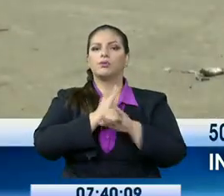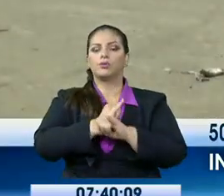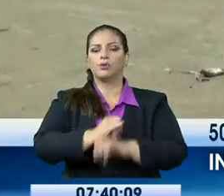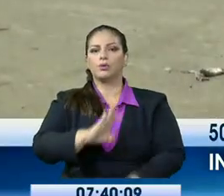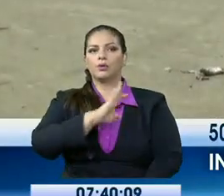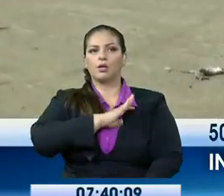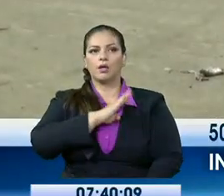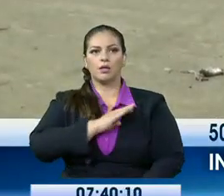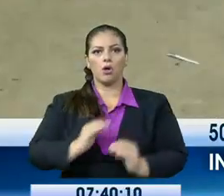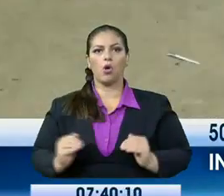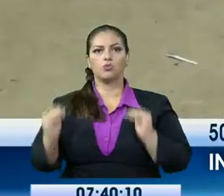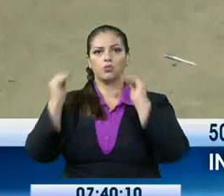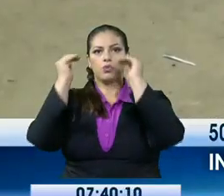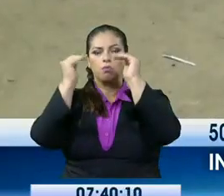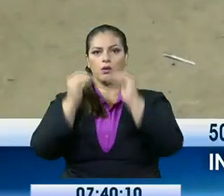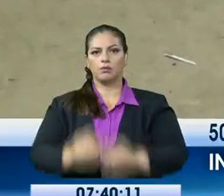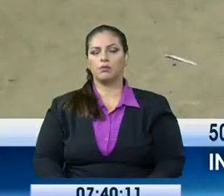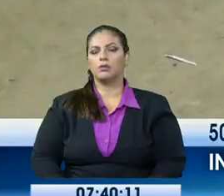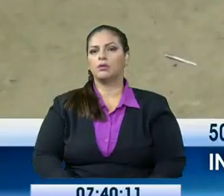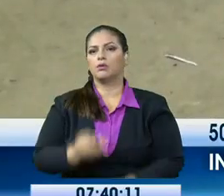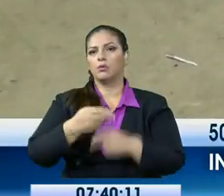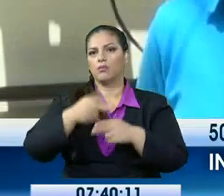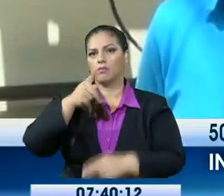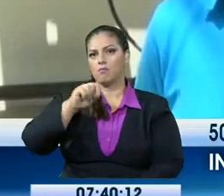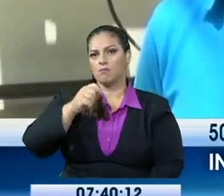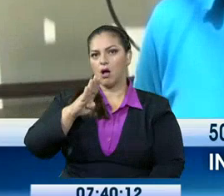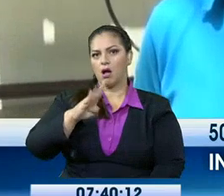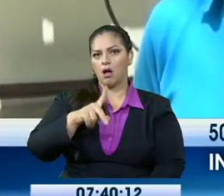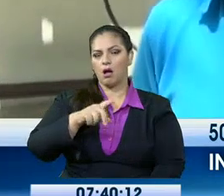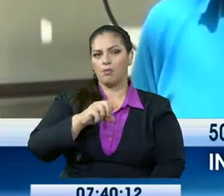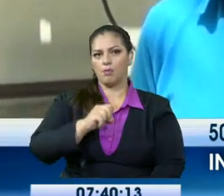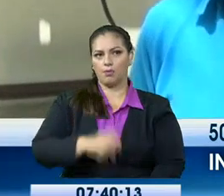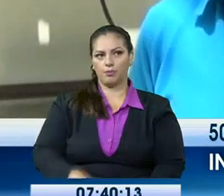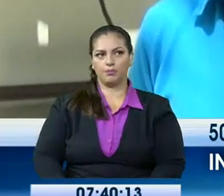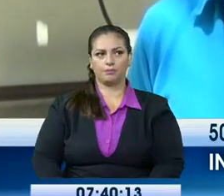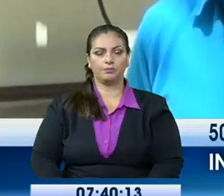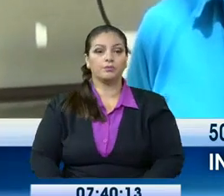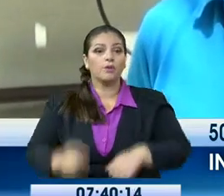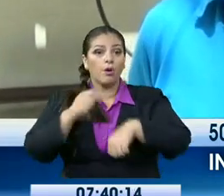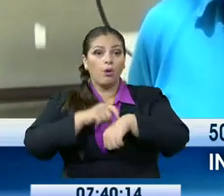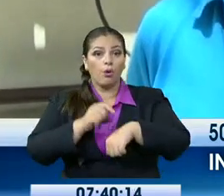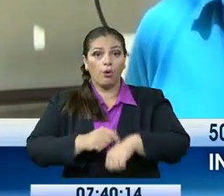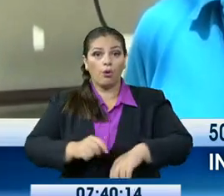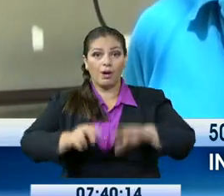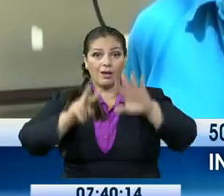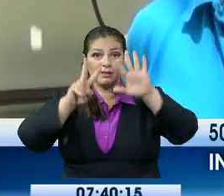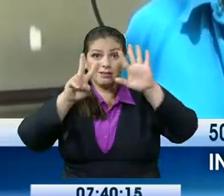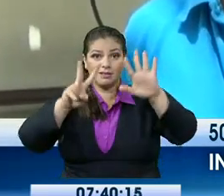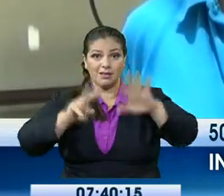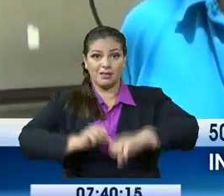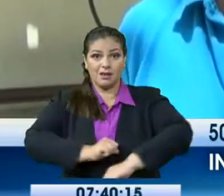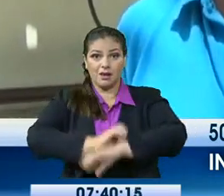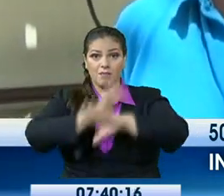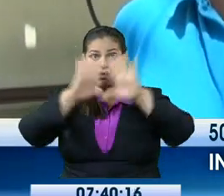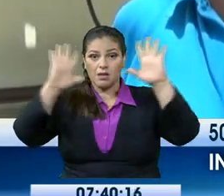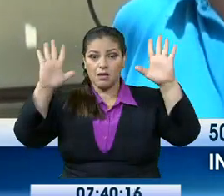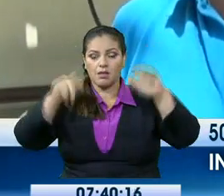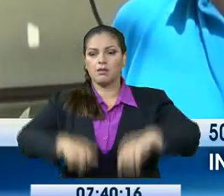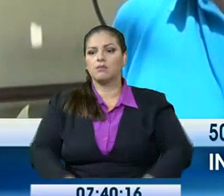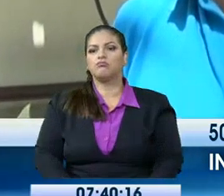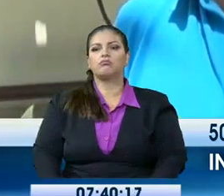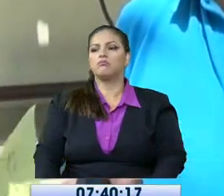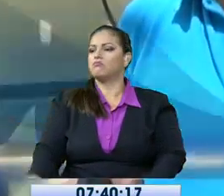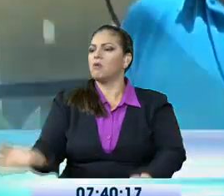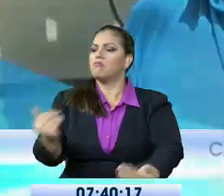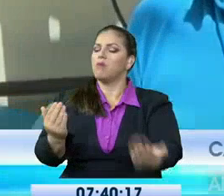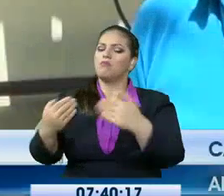se intoxicaron por la presunta inhalación de pesticidas. Nosotros entramos a las 7 y a las 8 y media ya estábamos con los síntomas. ¿Qué